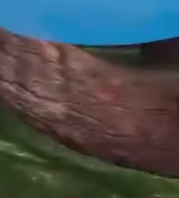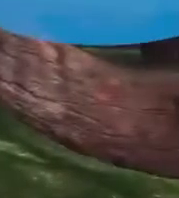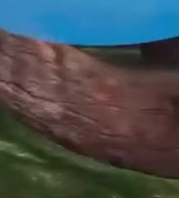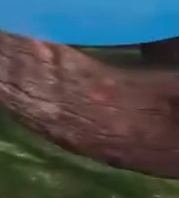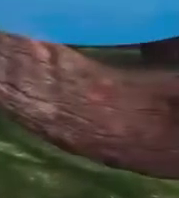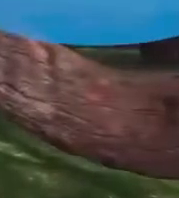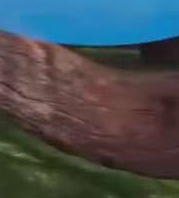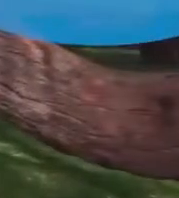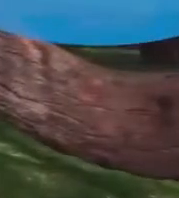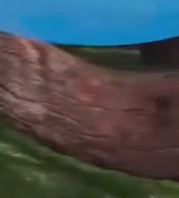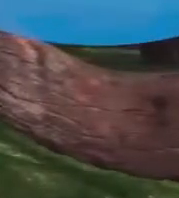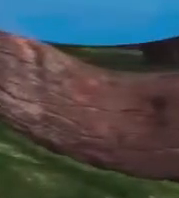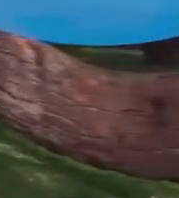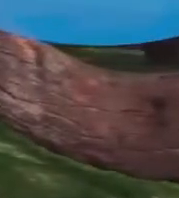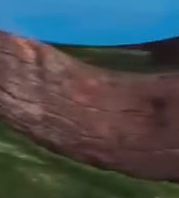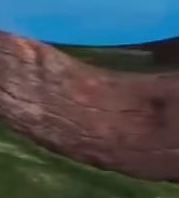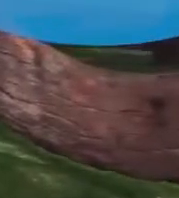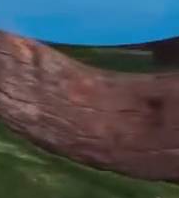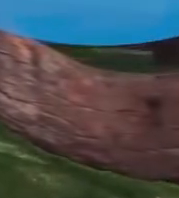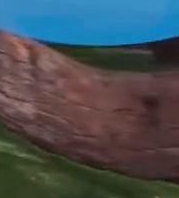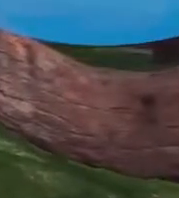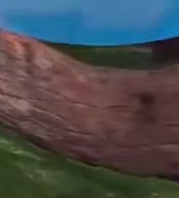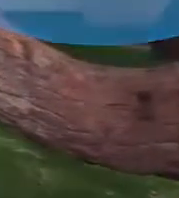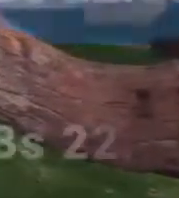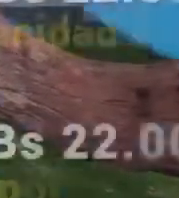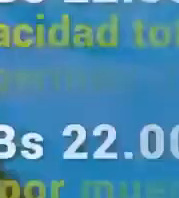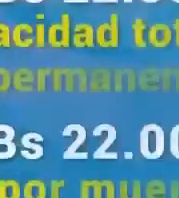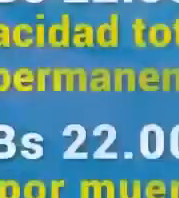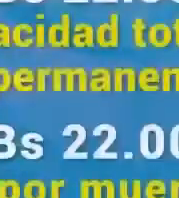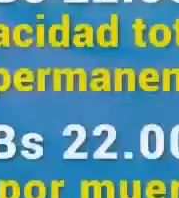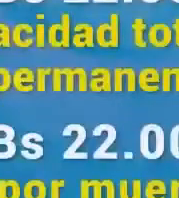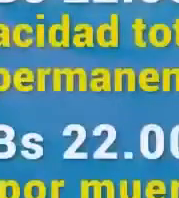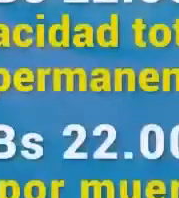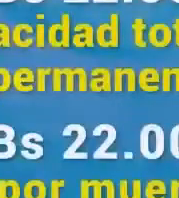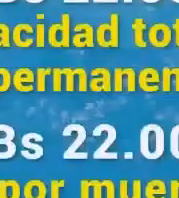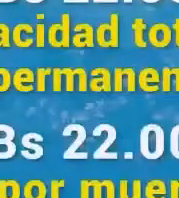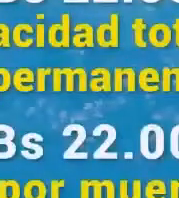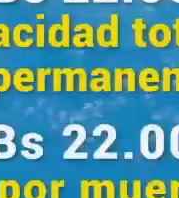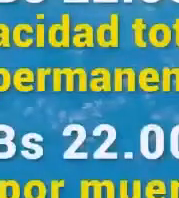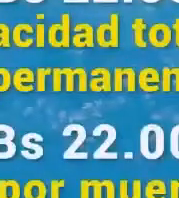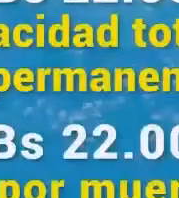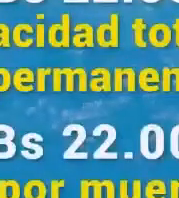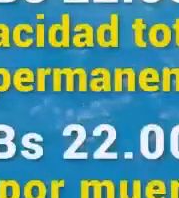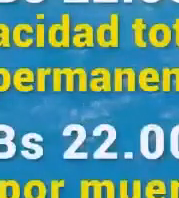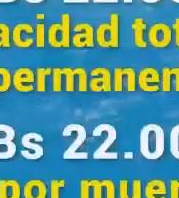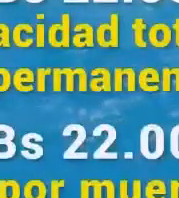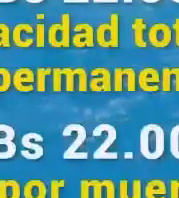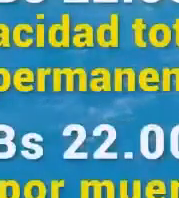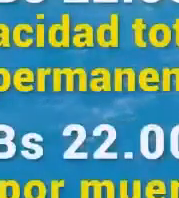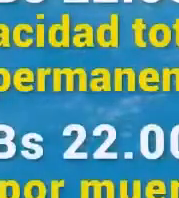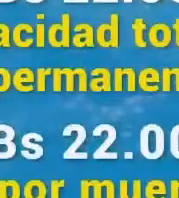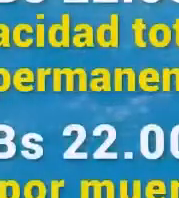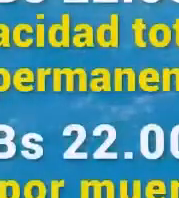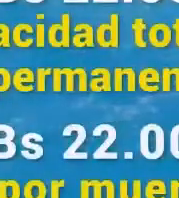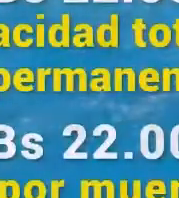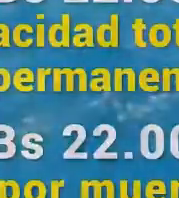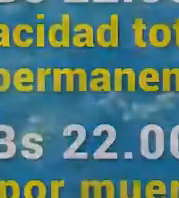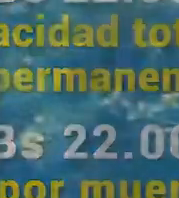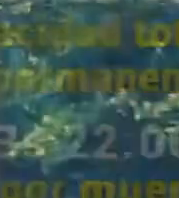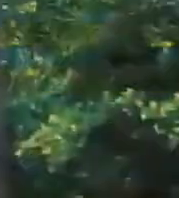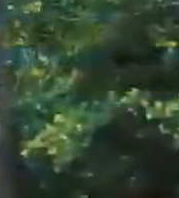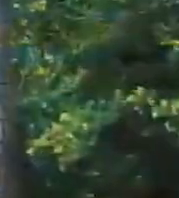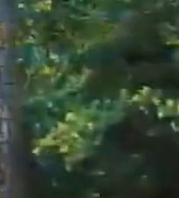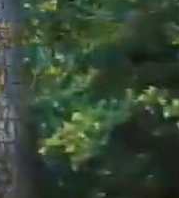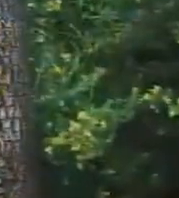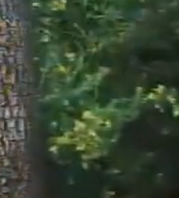SOAT en entidades financieras, comercios autorizados y kioscos móviles. No esperes los controles. Adquiere ahora